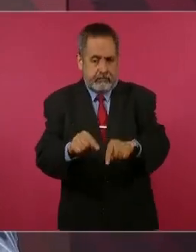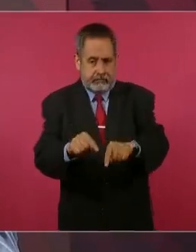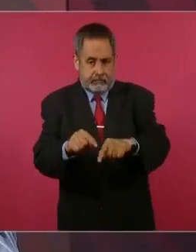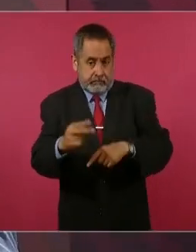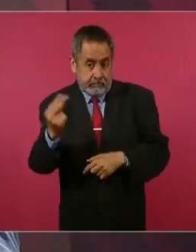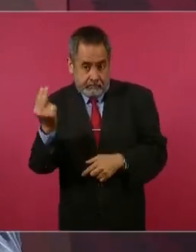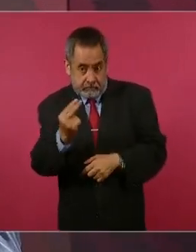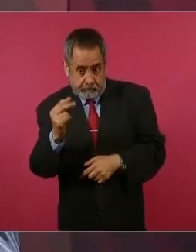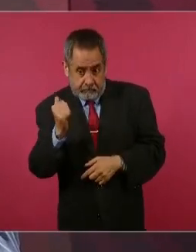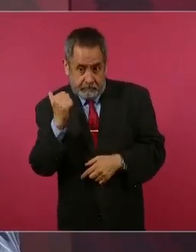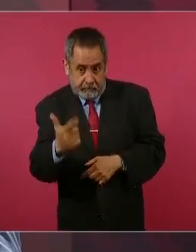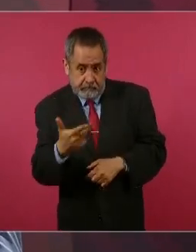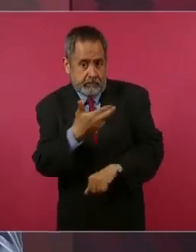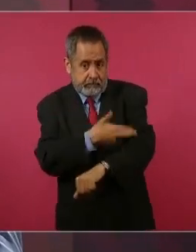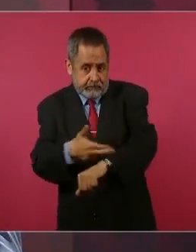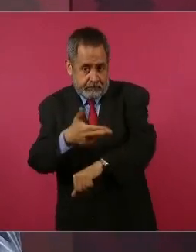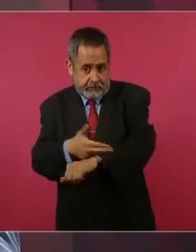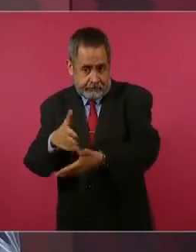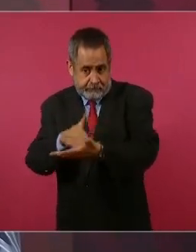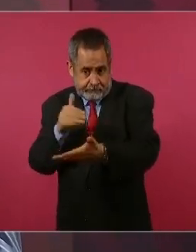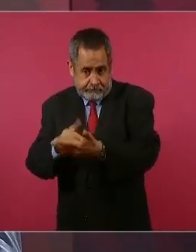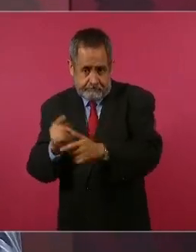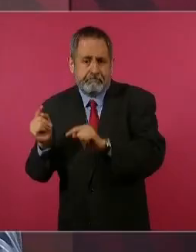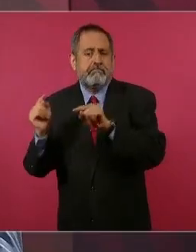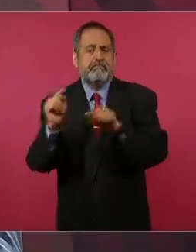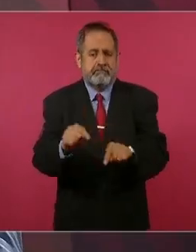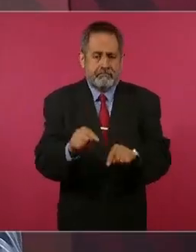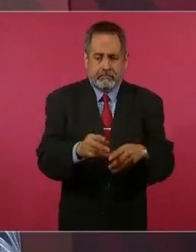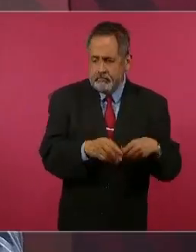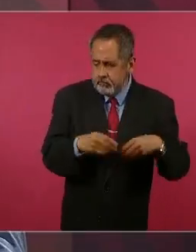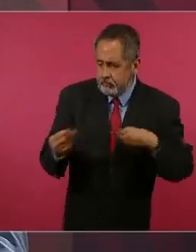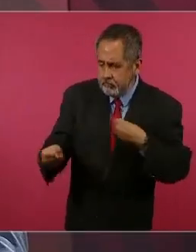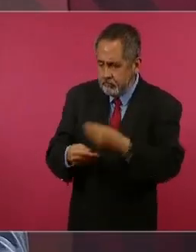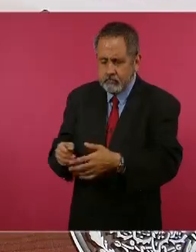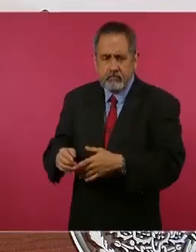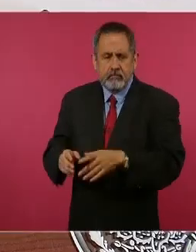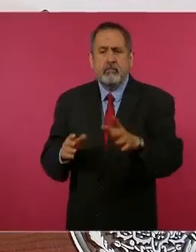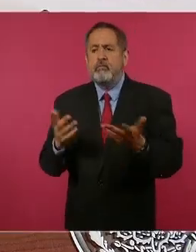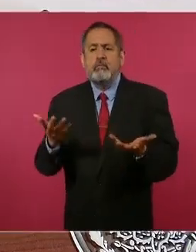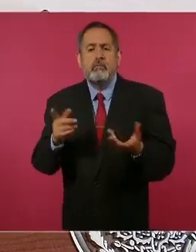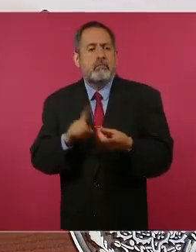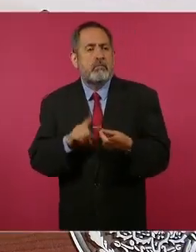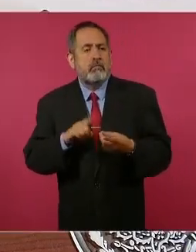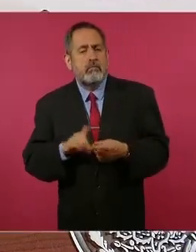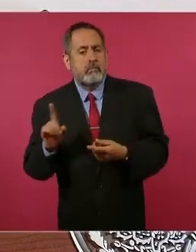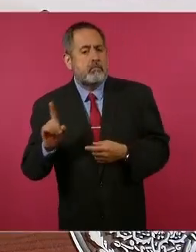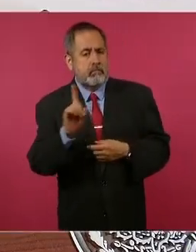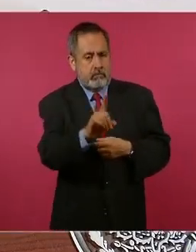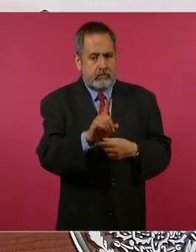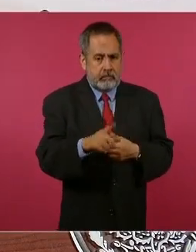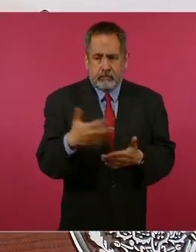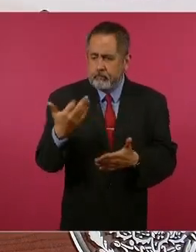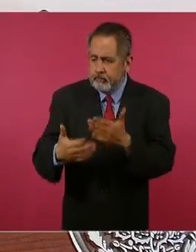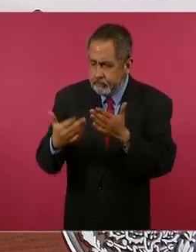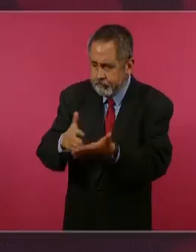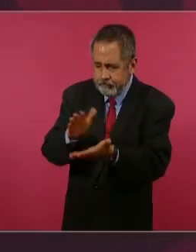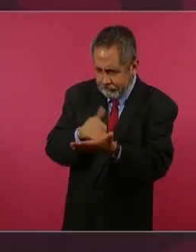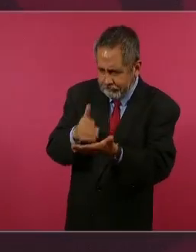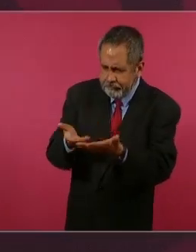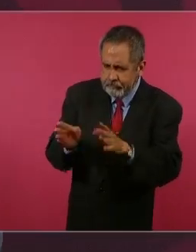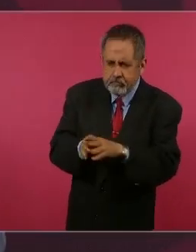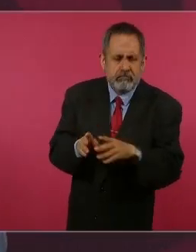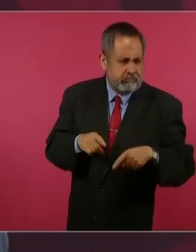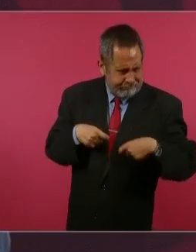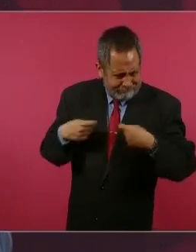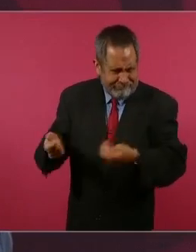necesitan hacer estos trámites o que se informen si les faltan papeles cómo